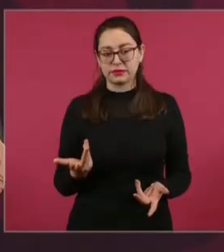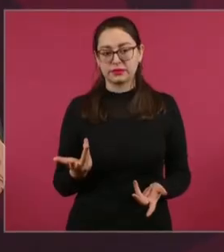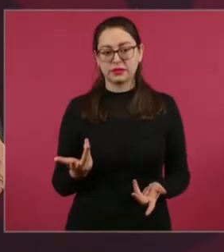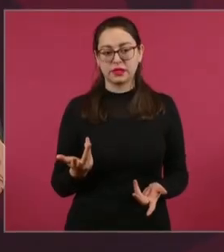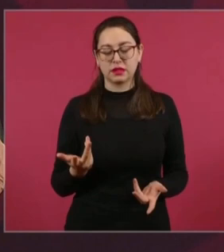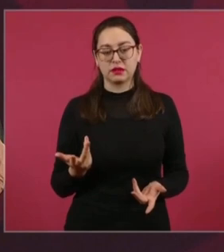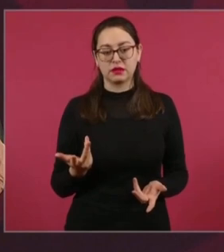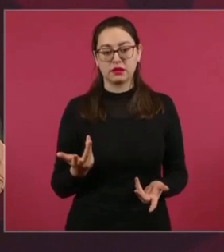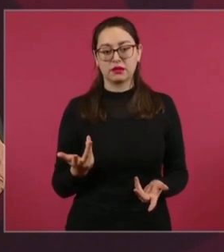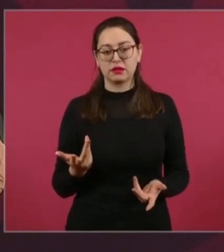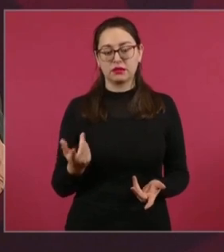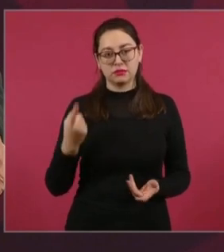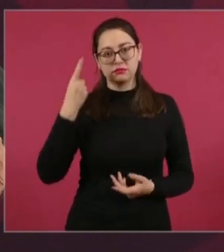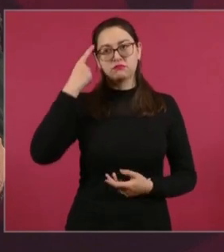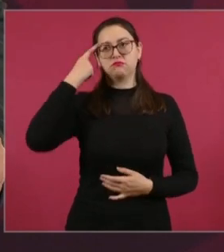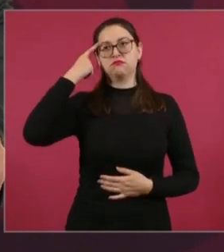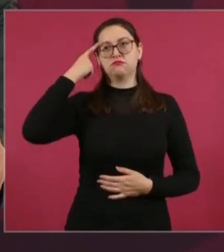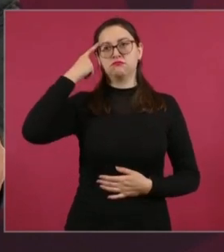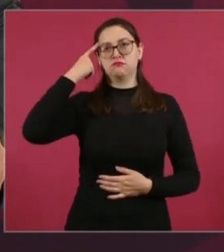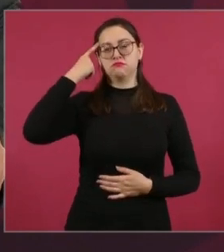un juicio,